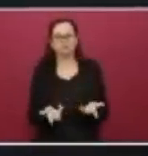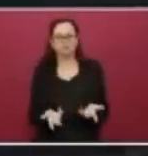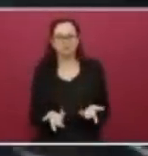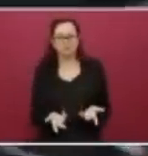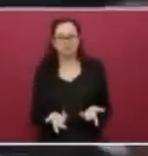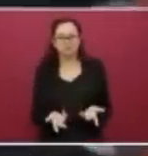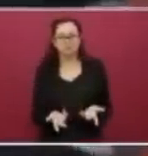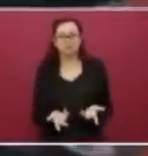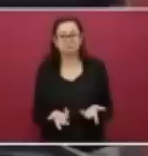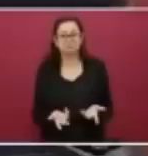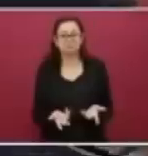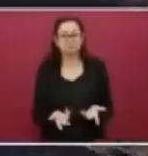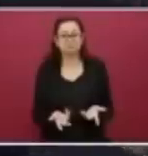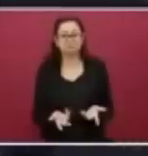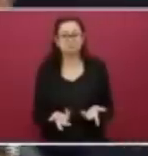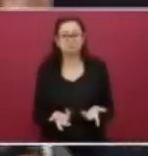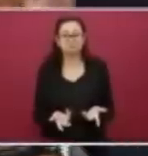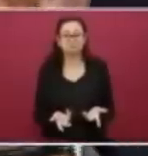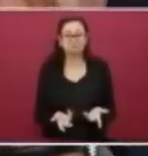que se portaron